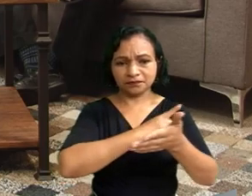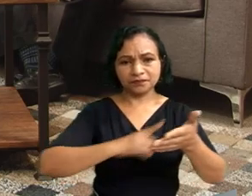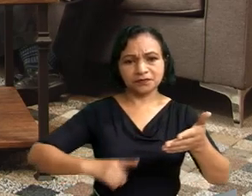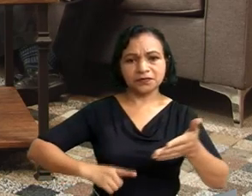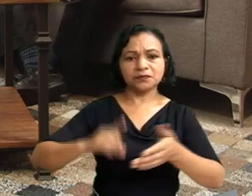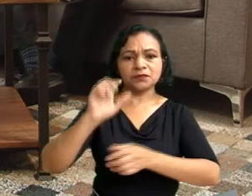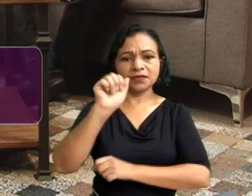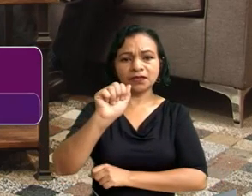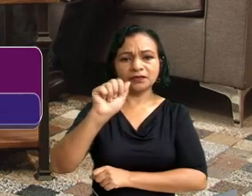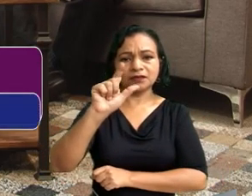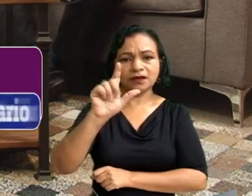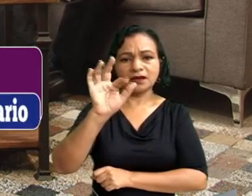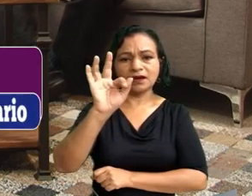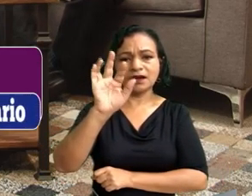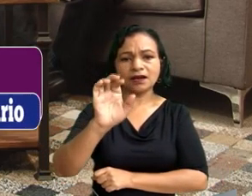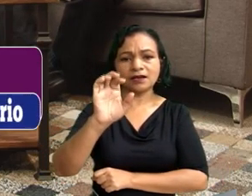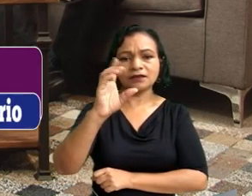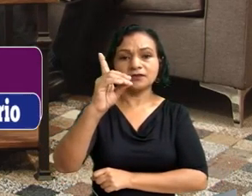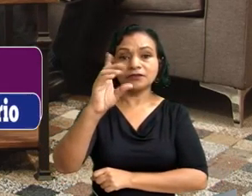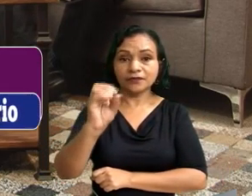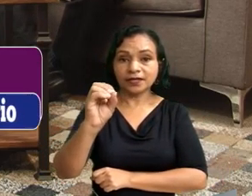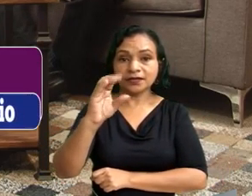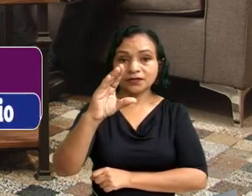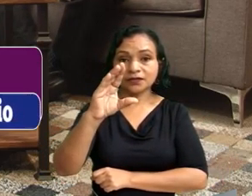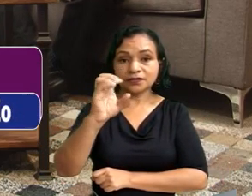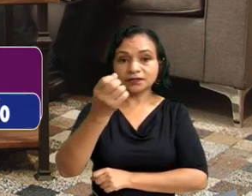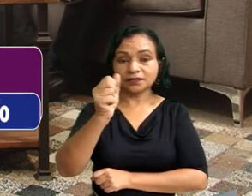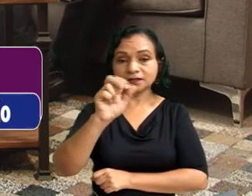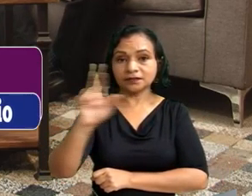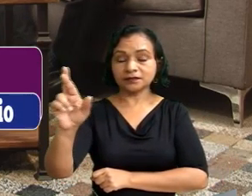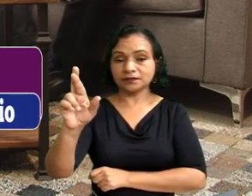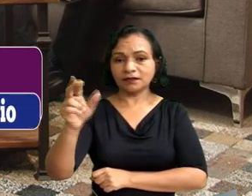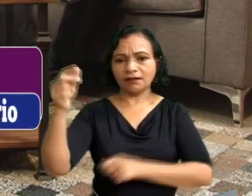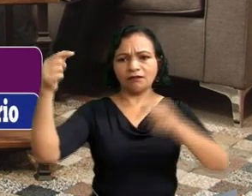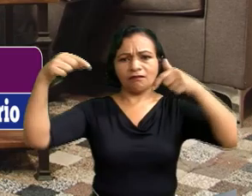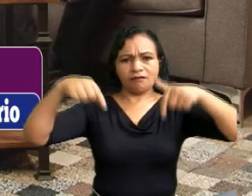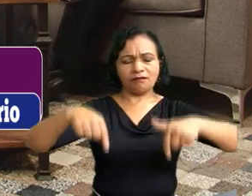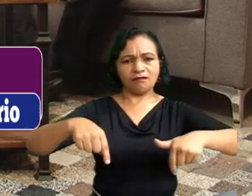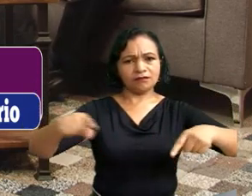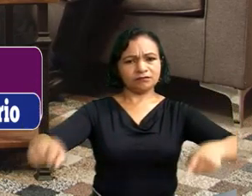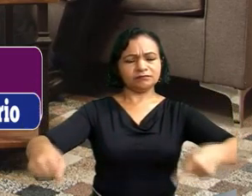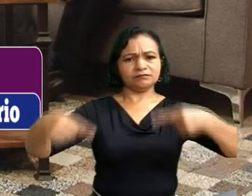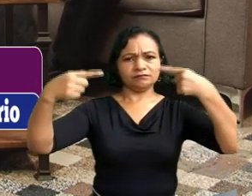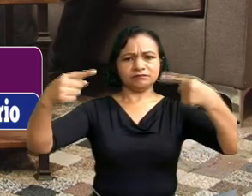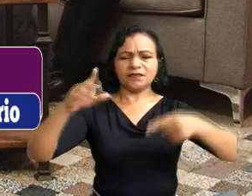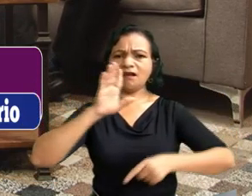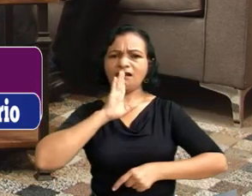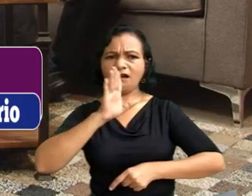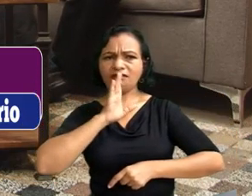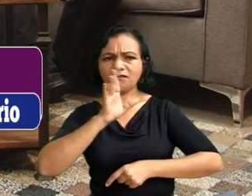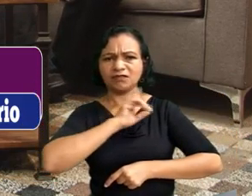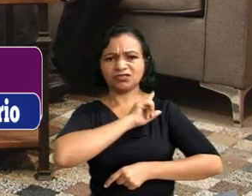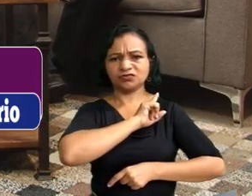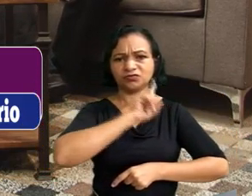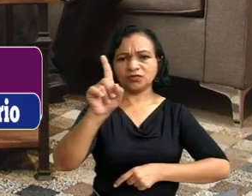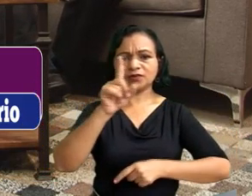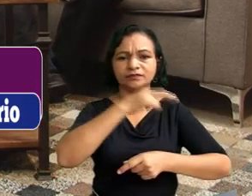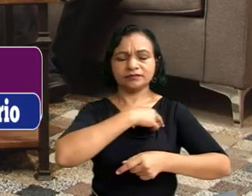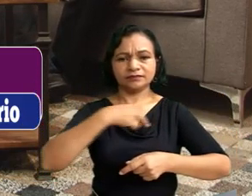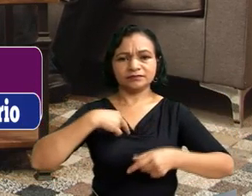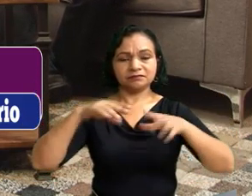sesé ya hoy contrariamente a un nuevo transporte de sentido